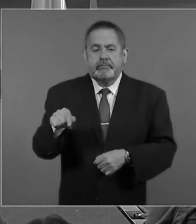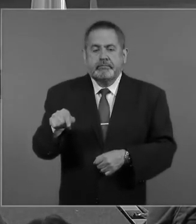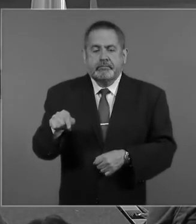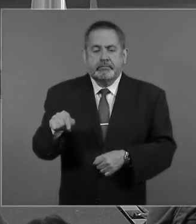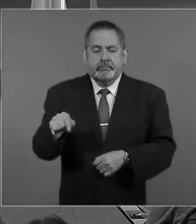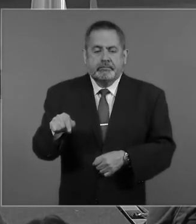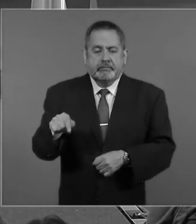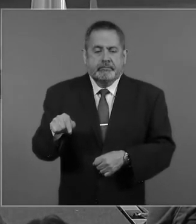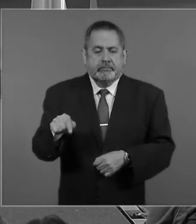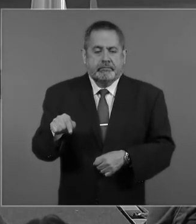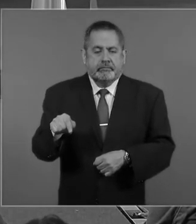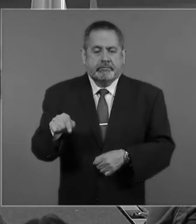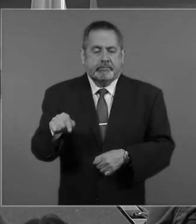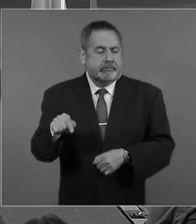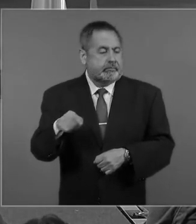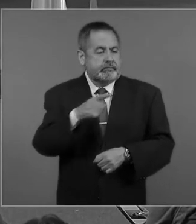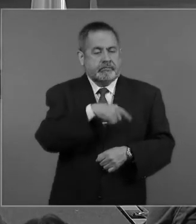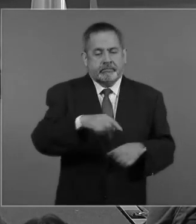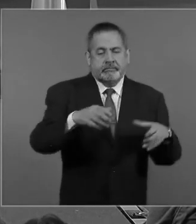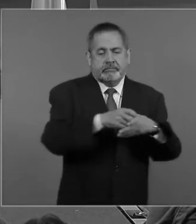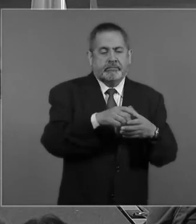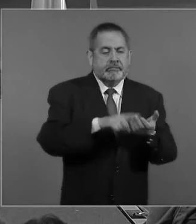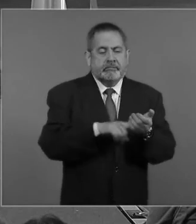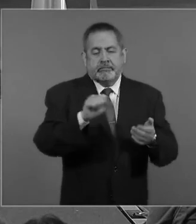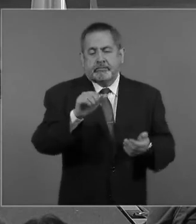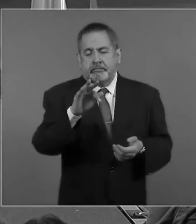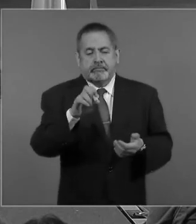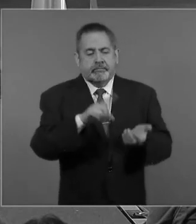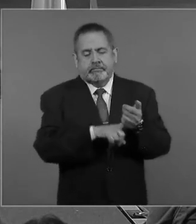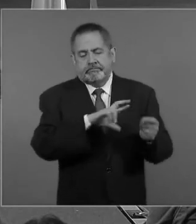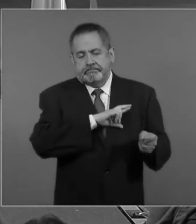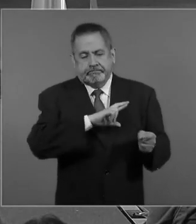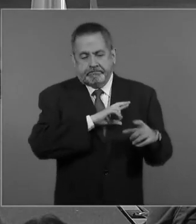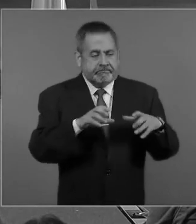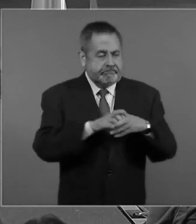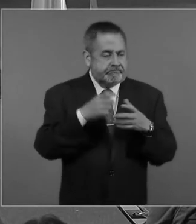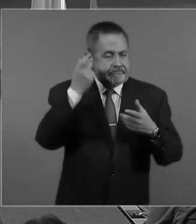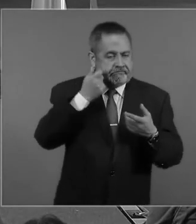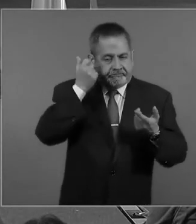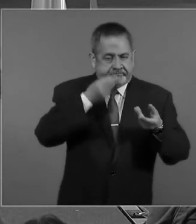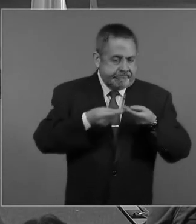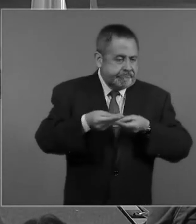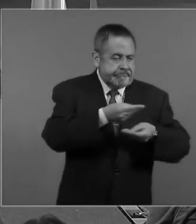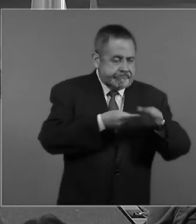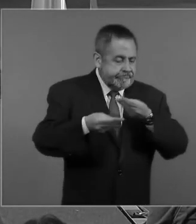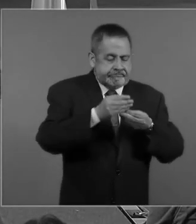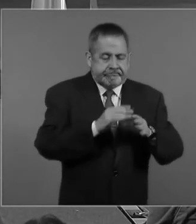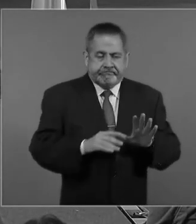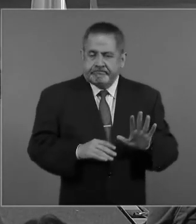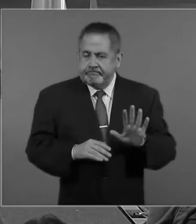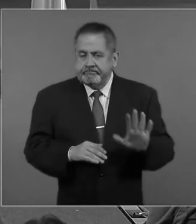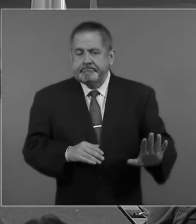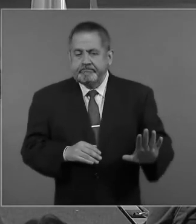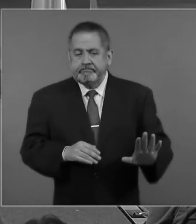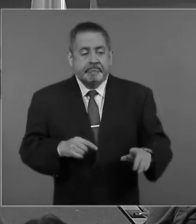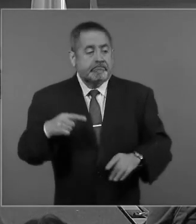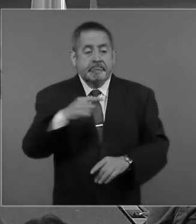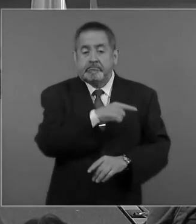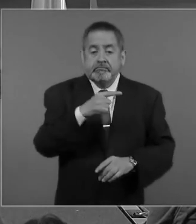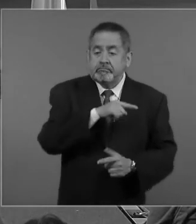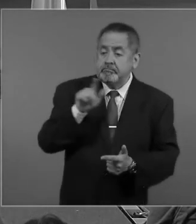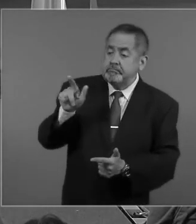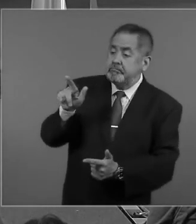estas corporaciones privadas las pensiones, sino que cobraban